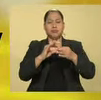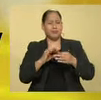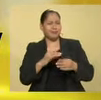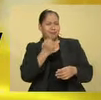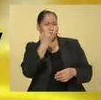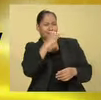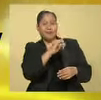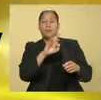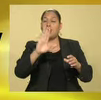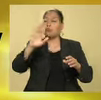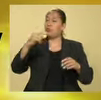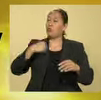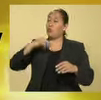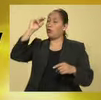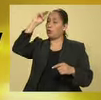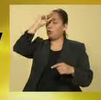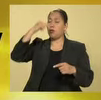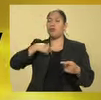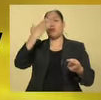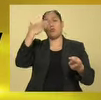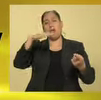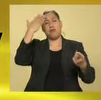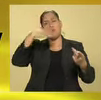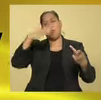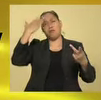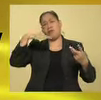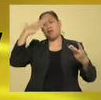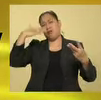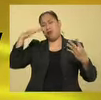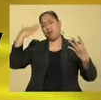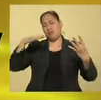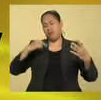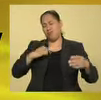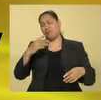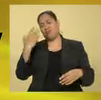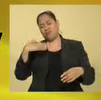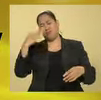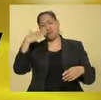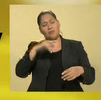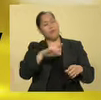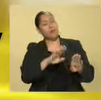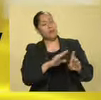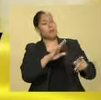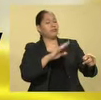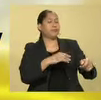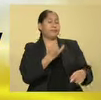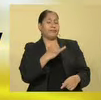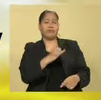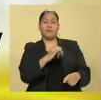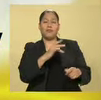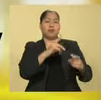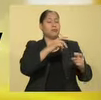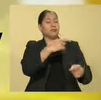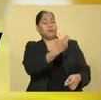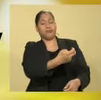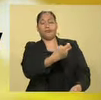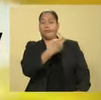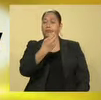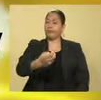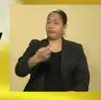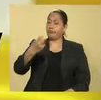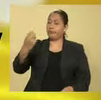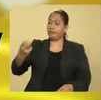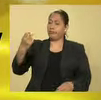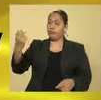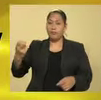los intelectuales. Los sabelotodos. Los sabelotodos que emiten un juicio y una crítica muy poderosa a todos los que cuidan